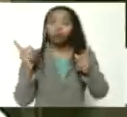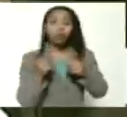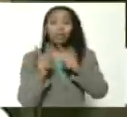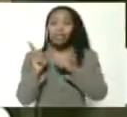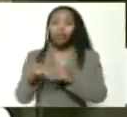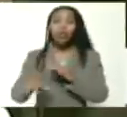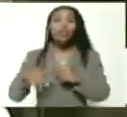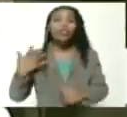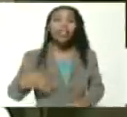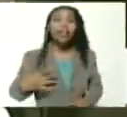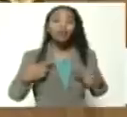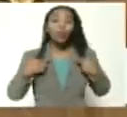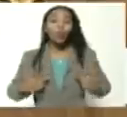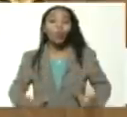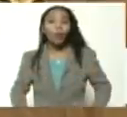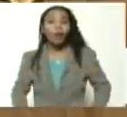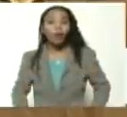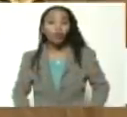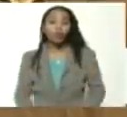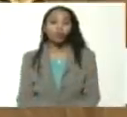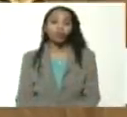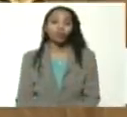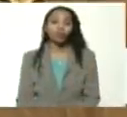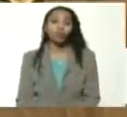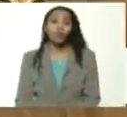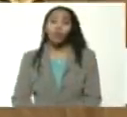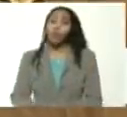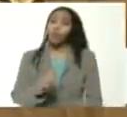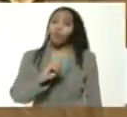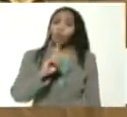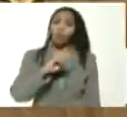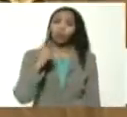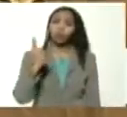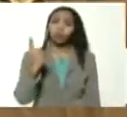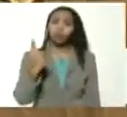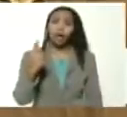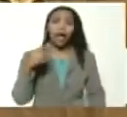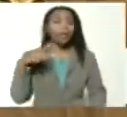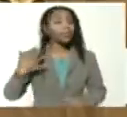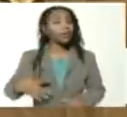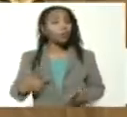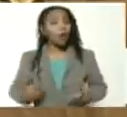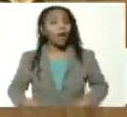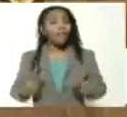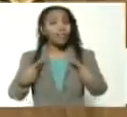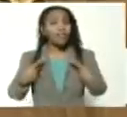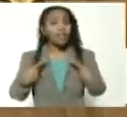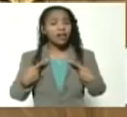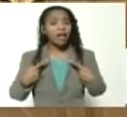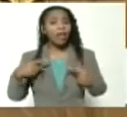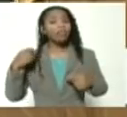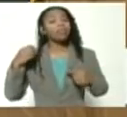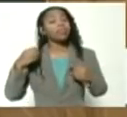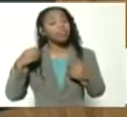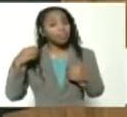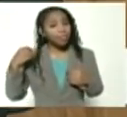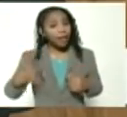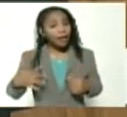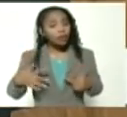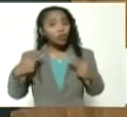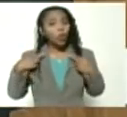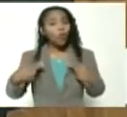un derecho humano. No solamente es el derecho a la vida, a lo llamado derecho humano de primera